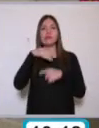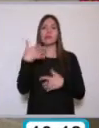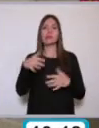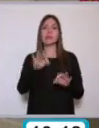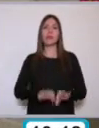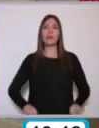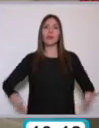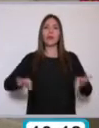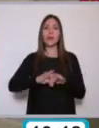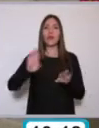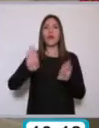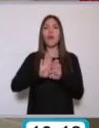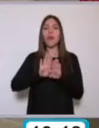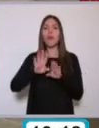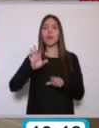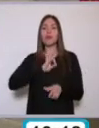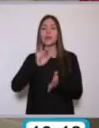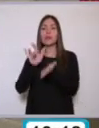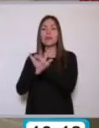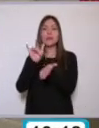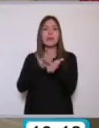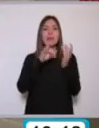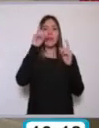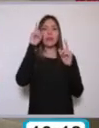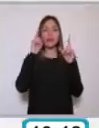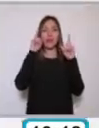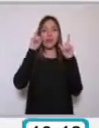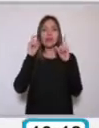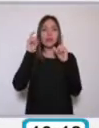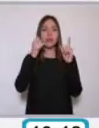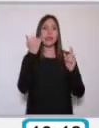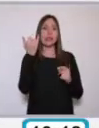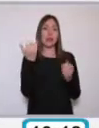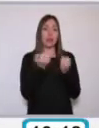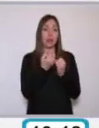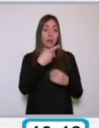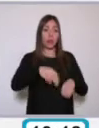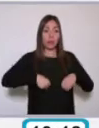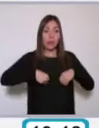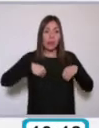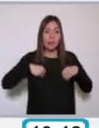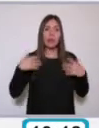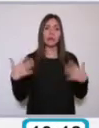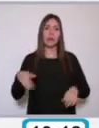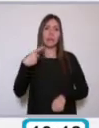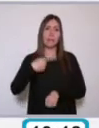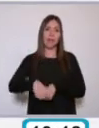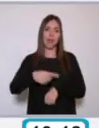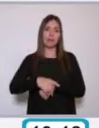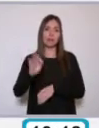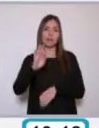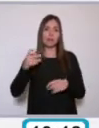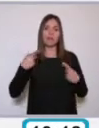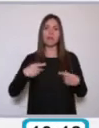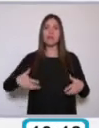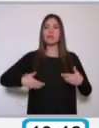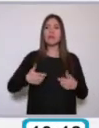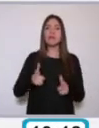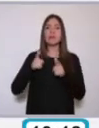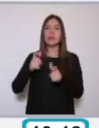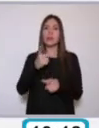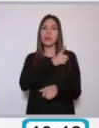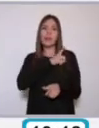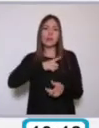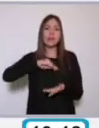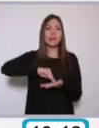para documentar lo que sucedía, pero poniendo en riesgo su propia vida. Mira, es que tenían, exacto, Sí. como lo dices, mira, ponían en riesgo la vida, tenían que ser alquimistas,